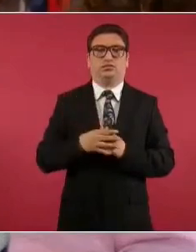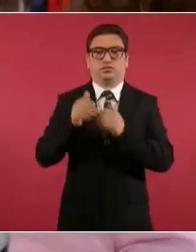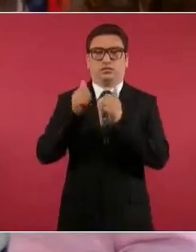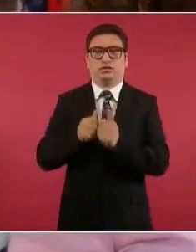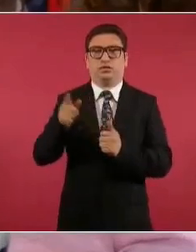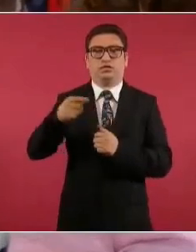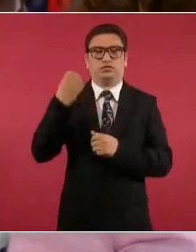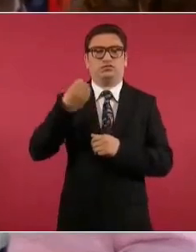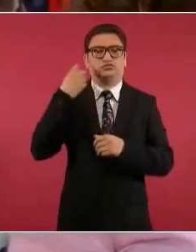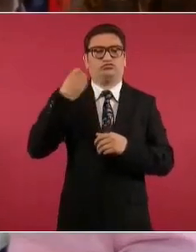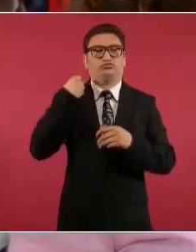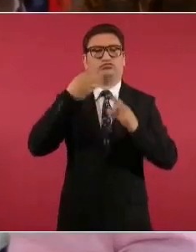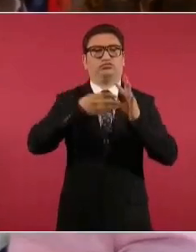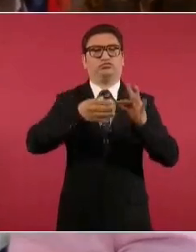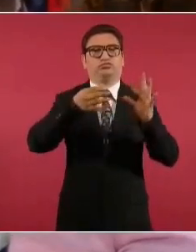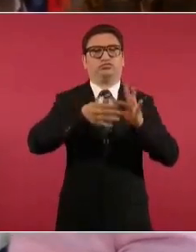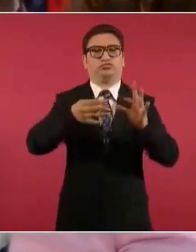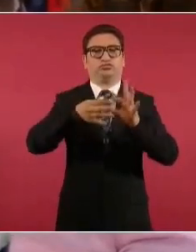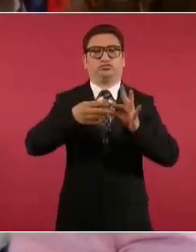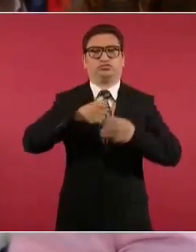una conferencia de prensa